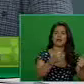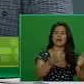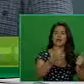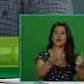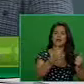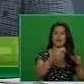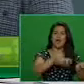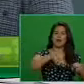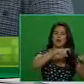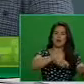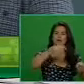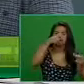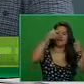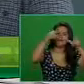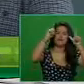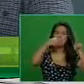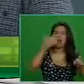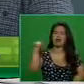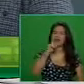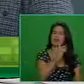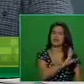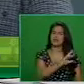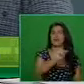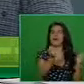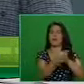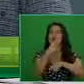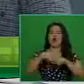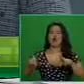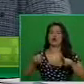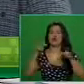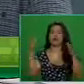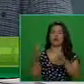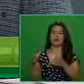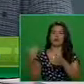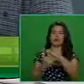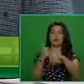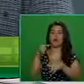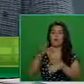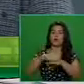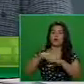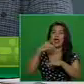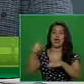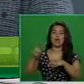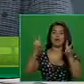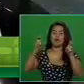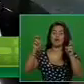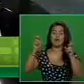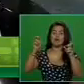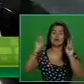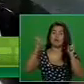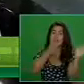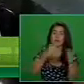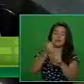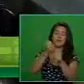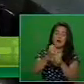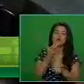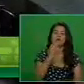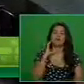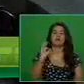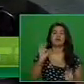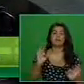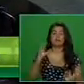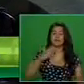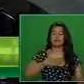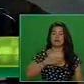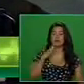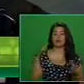Agropecuaria, ¿no? ¿Por qué? Porque incorpora conceptos que son novedosos. Porque en el caso específico del Ciara, nosotros estamos